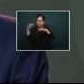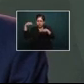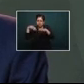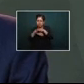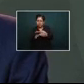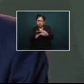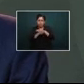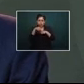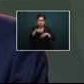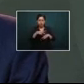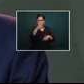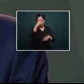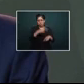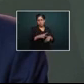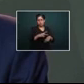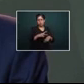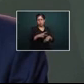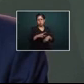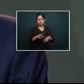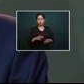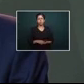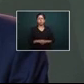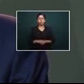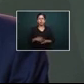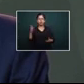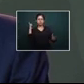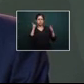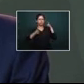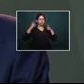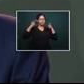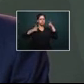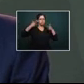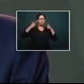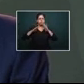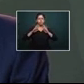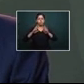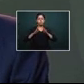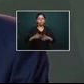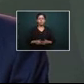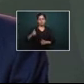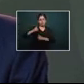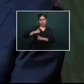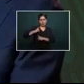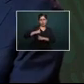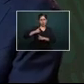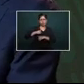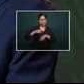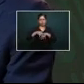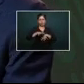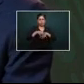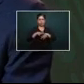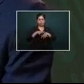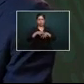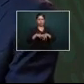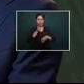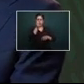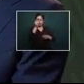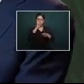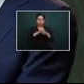para la delincuencia. El Ejército, la Secretaría de Marina